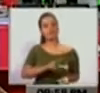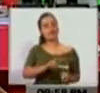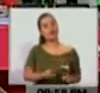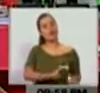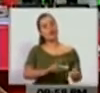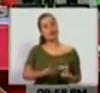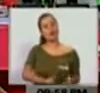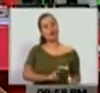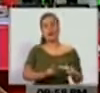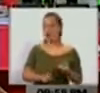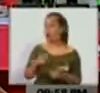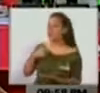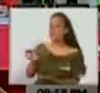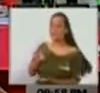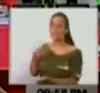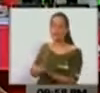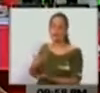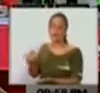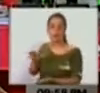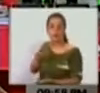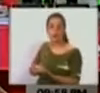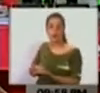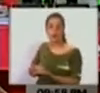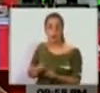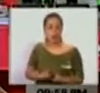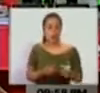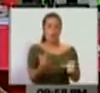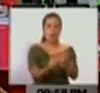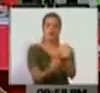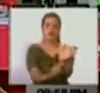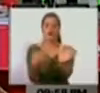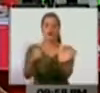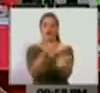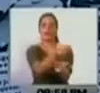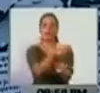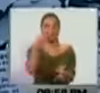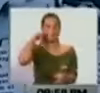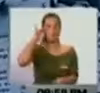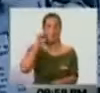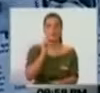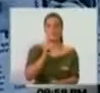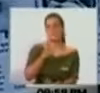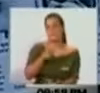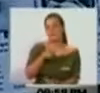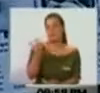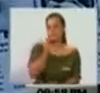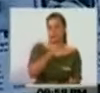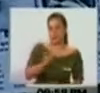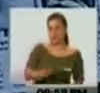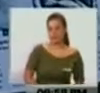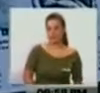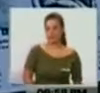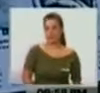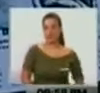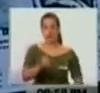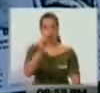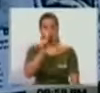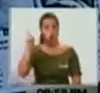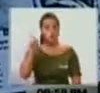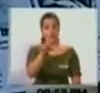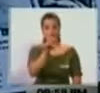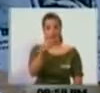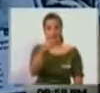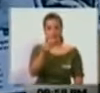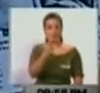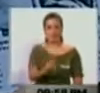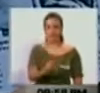a los demás. Eso era lo que peleaba. Voy. Dager denuncia que guerra sucia, denuncia guerra sucia